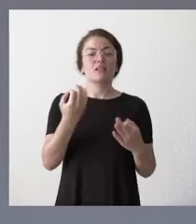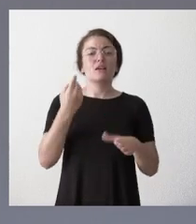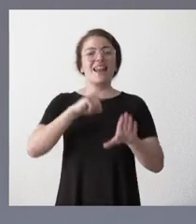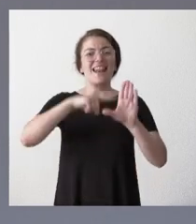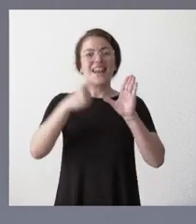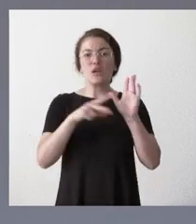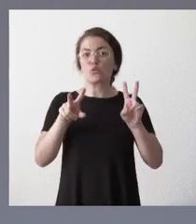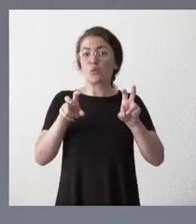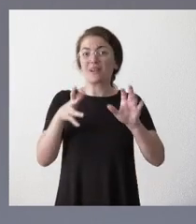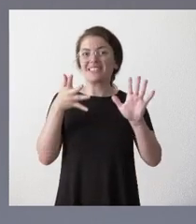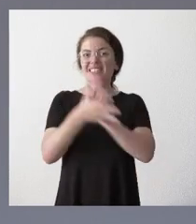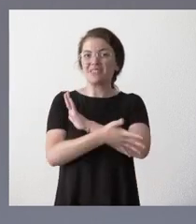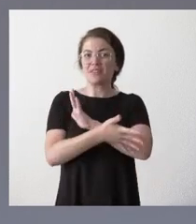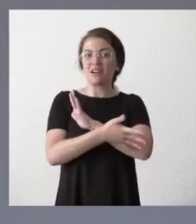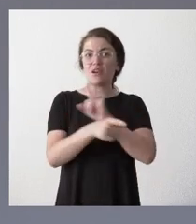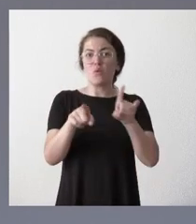ningún caso